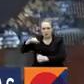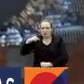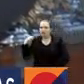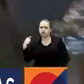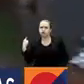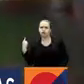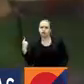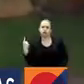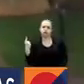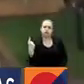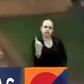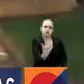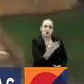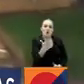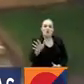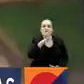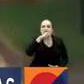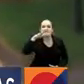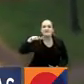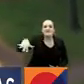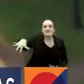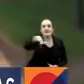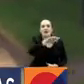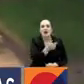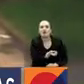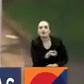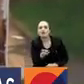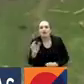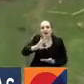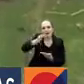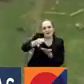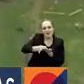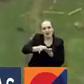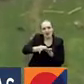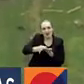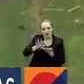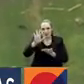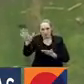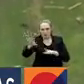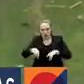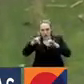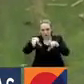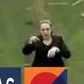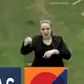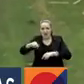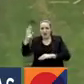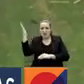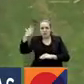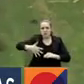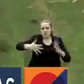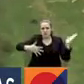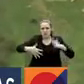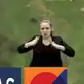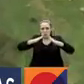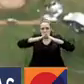una zona rural al oeste de Sydney. Varias viviendas destruidas, árboles caídos y daños en líneas